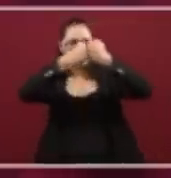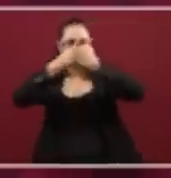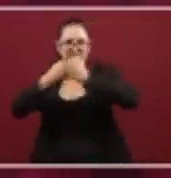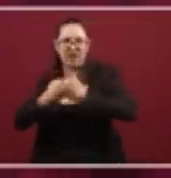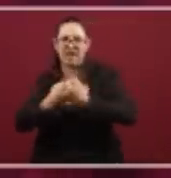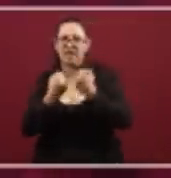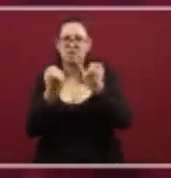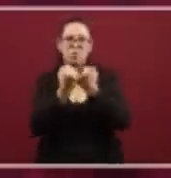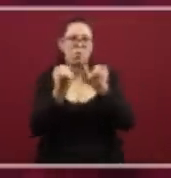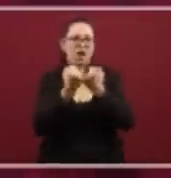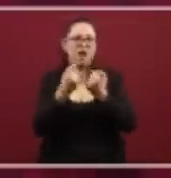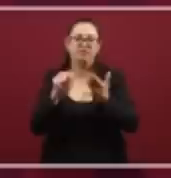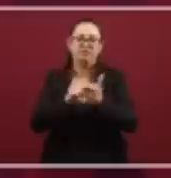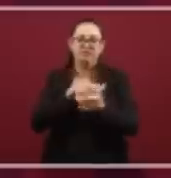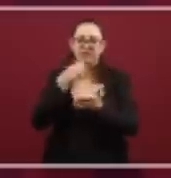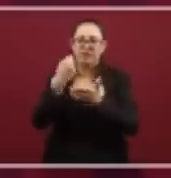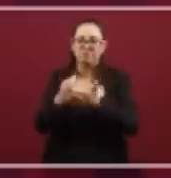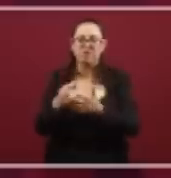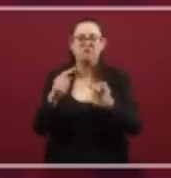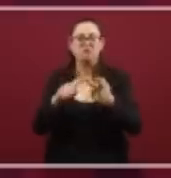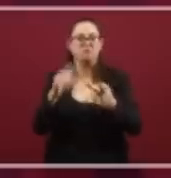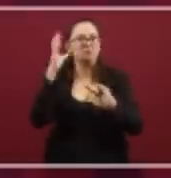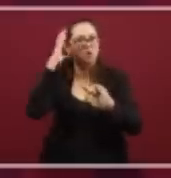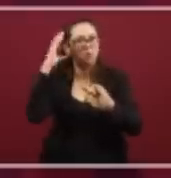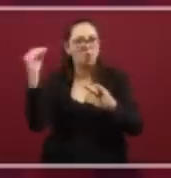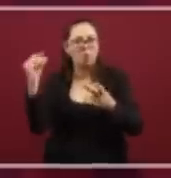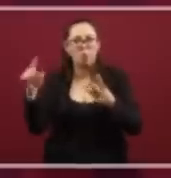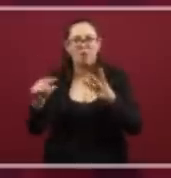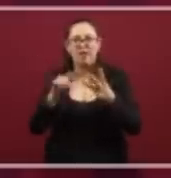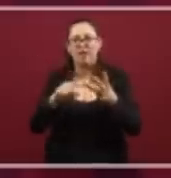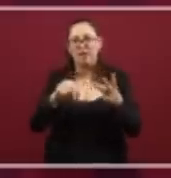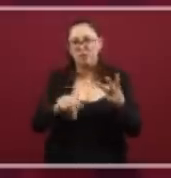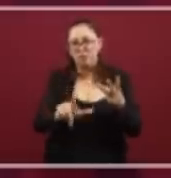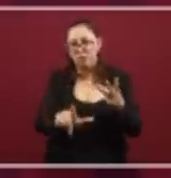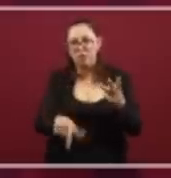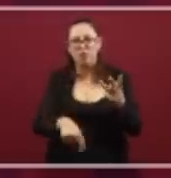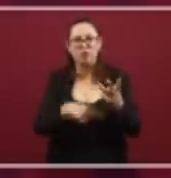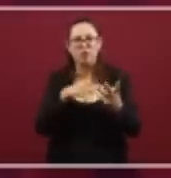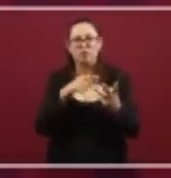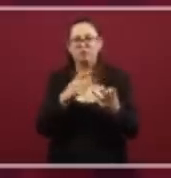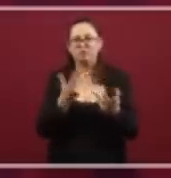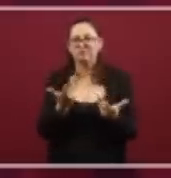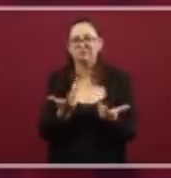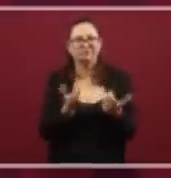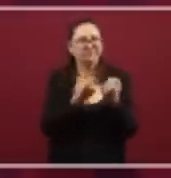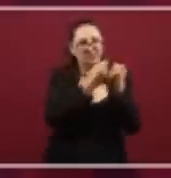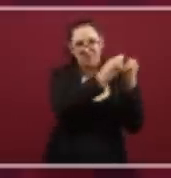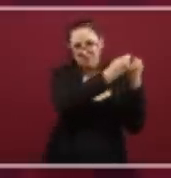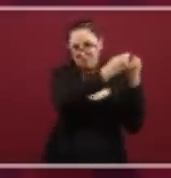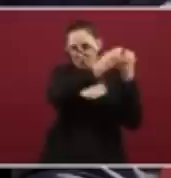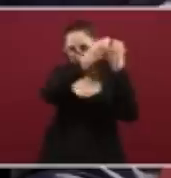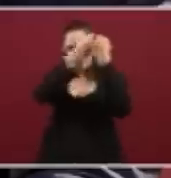tamaulipas que en coahuila que en nuevo león ya